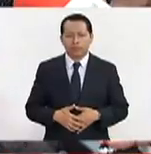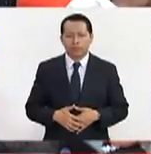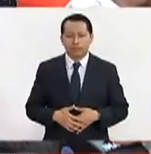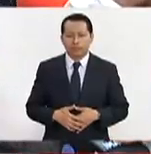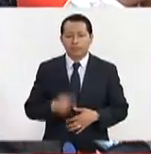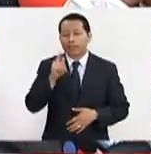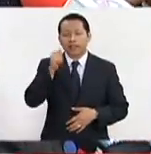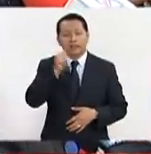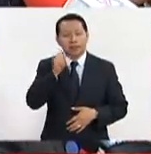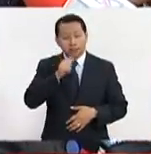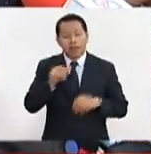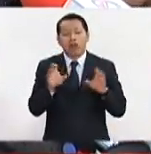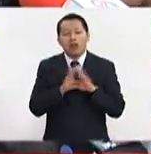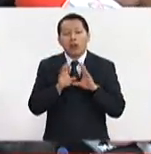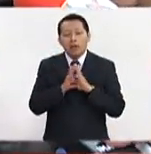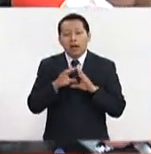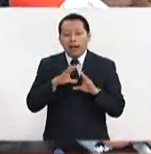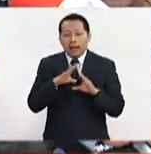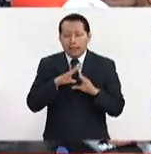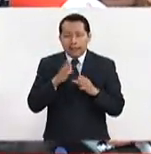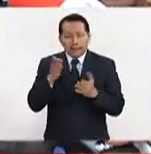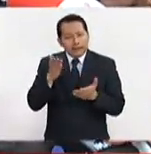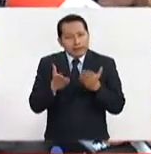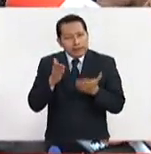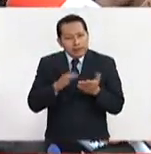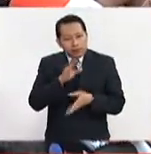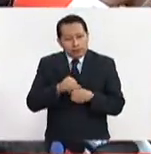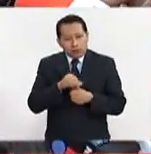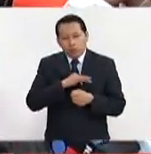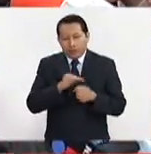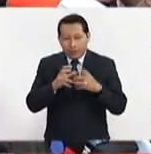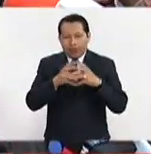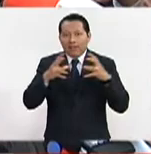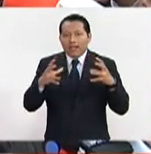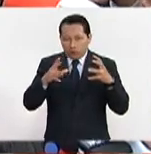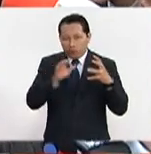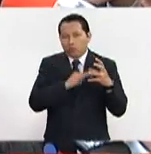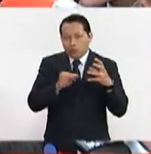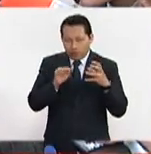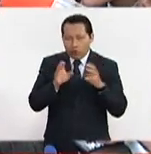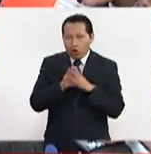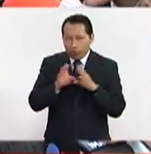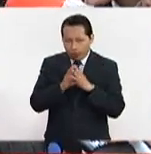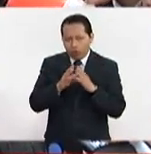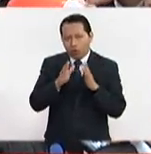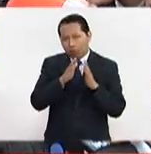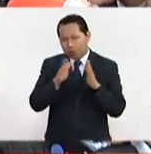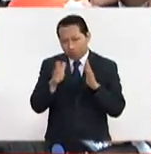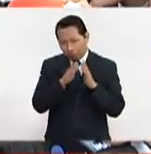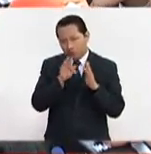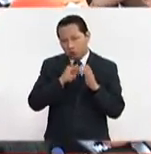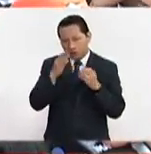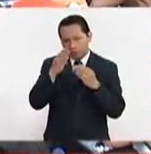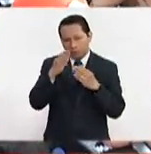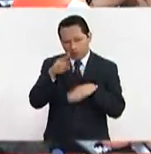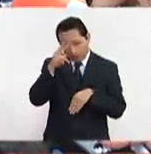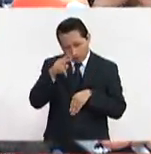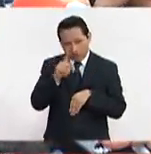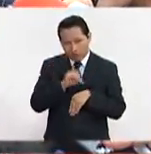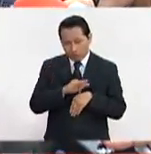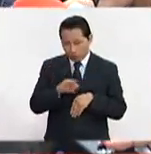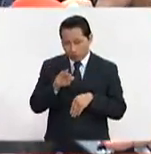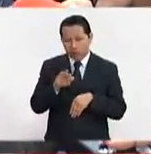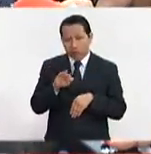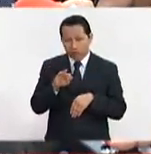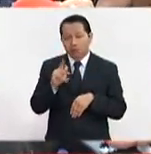En todos los casos, los estimados hablan de una inflación que regresa a los rangos del Banco de México, a los rangos del Banco de